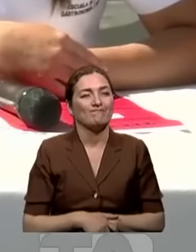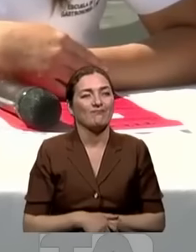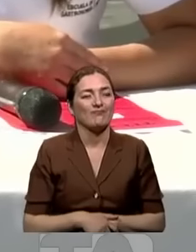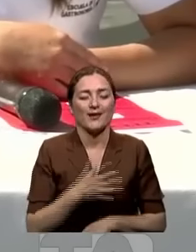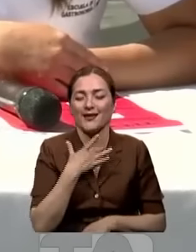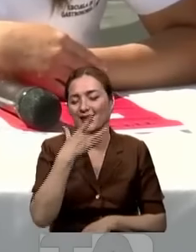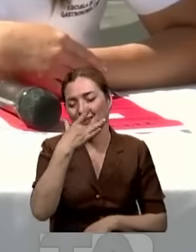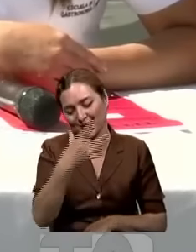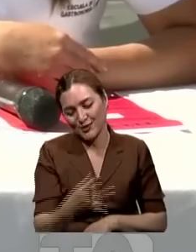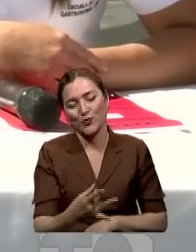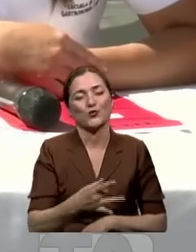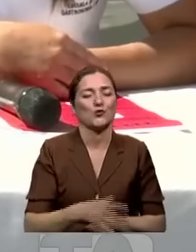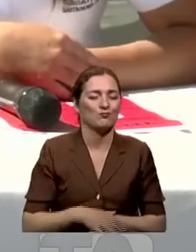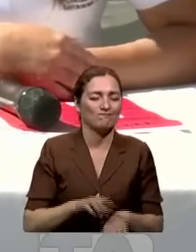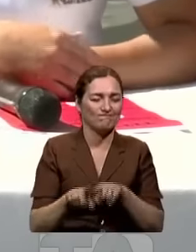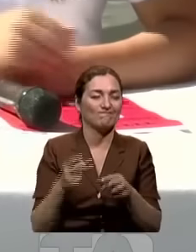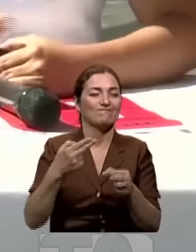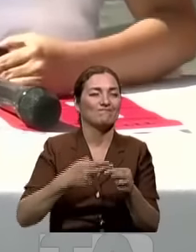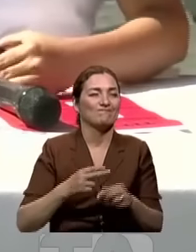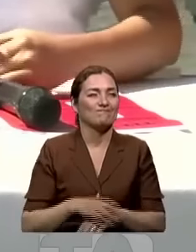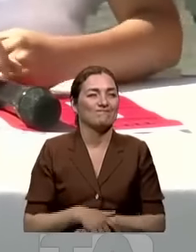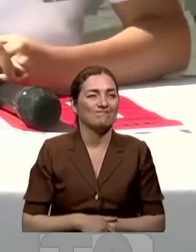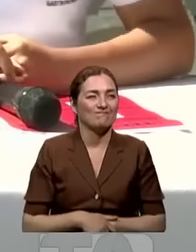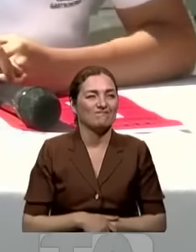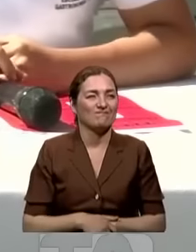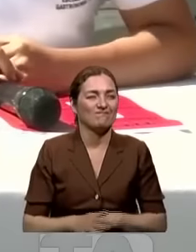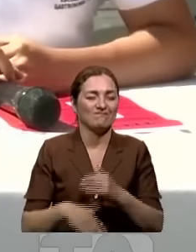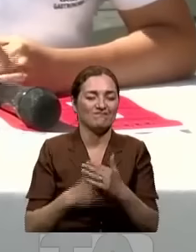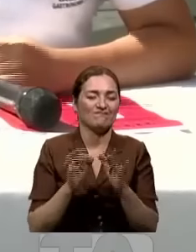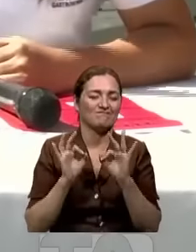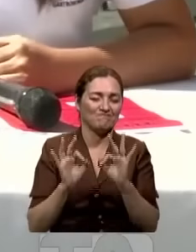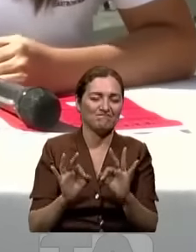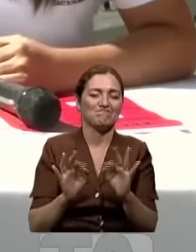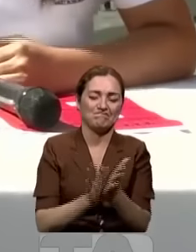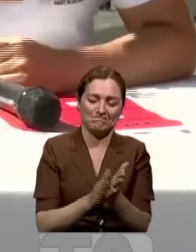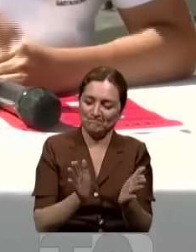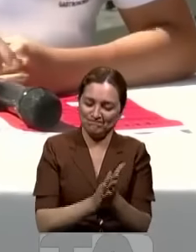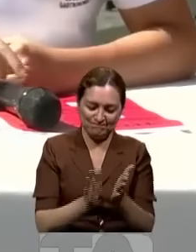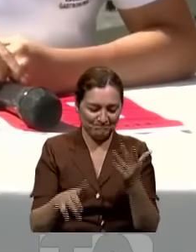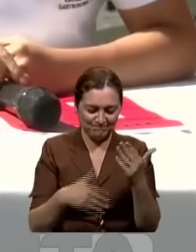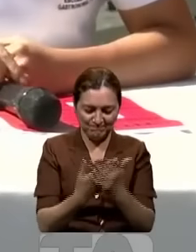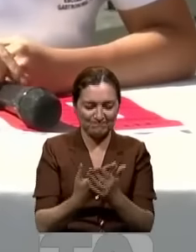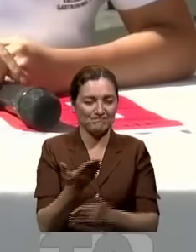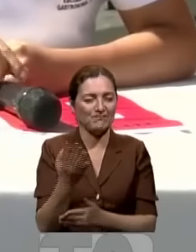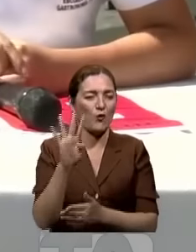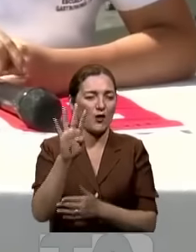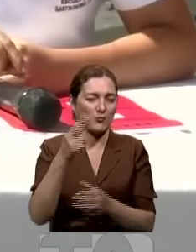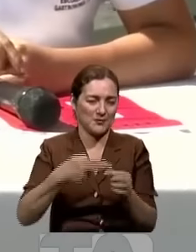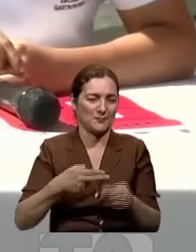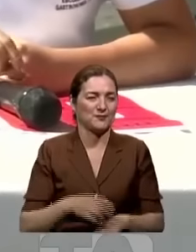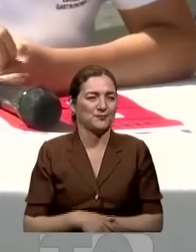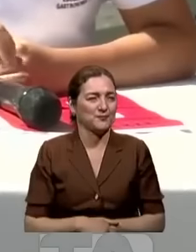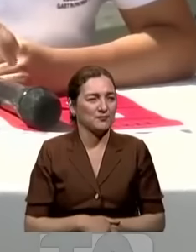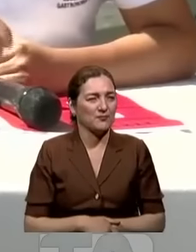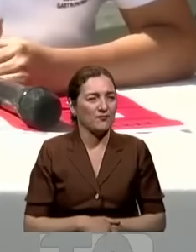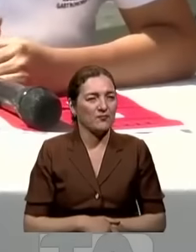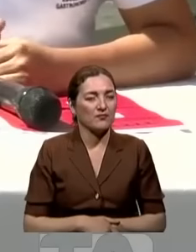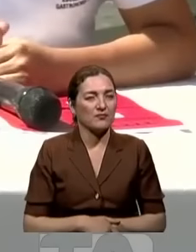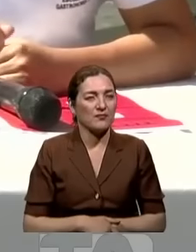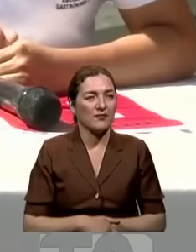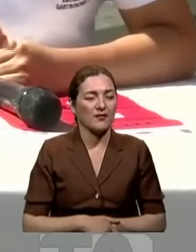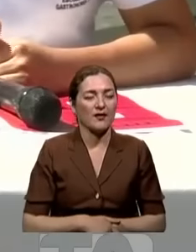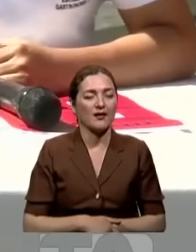encantados con este concurso y las personas que han estado aquí se lo merecen, de verdad. Muy bien. Y entonces, Steffi